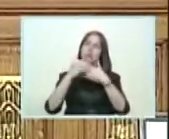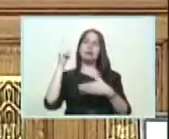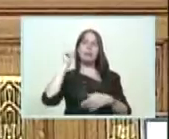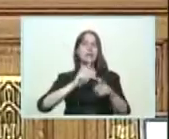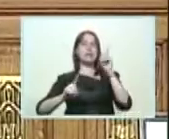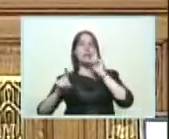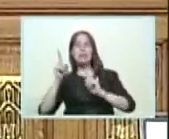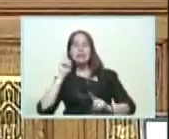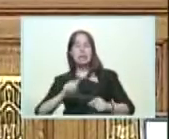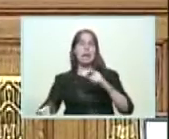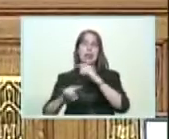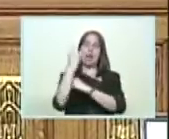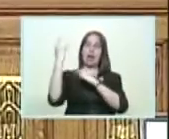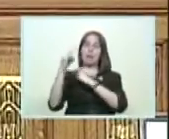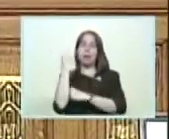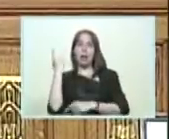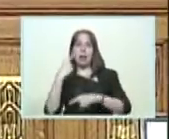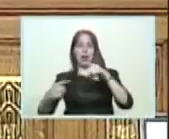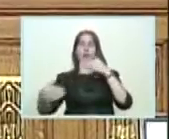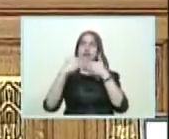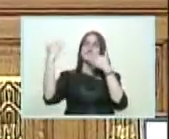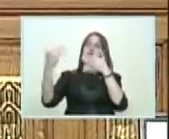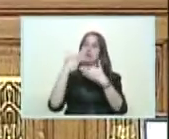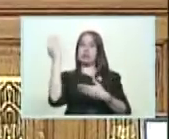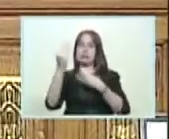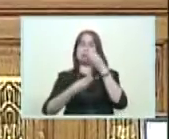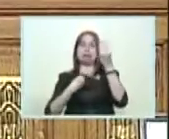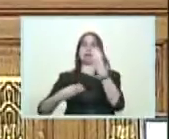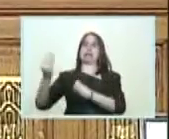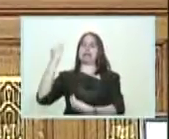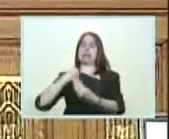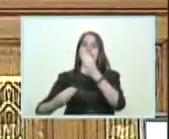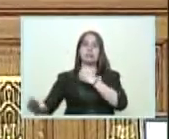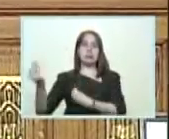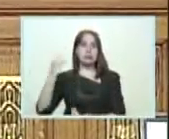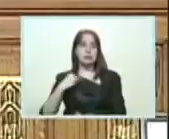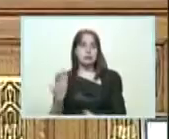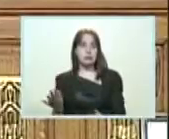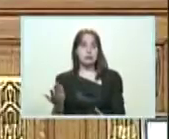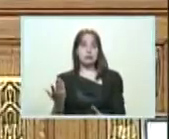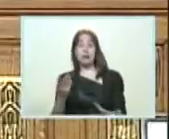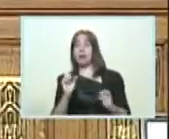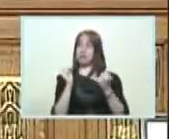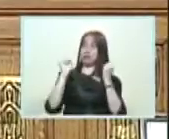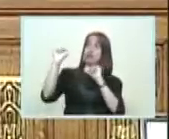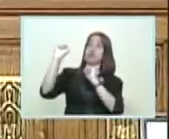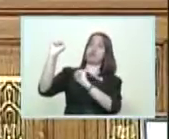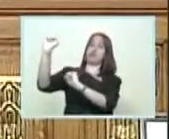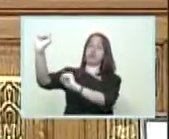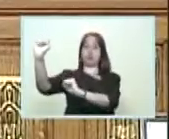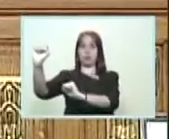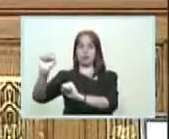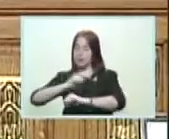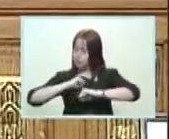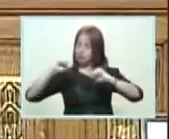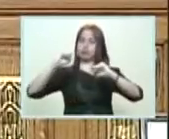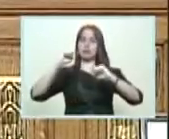trampas, emboscadas, ataques, asedios. Así fue como refundó la República.